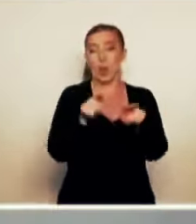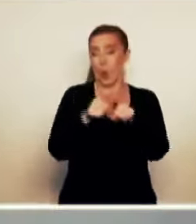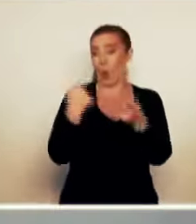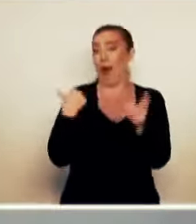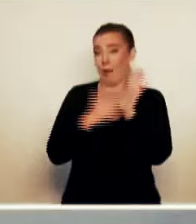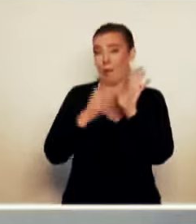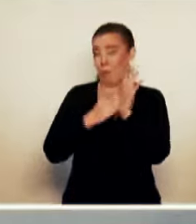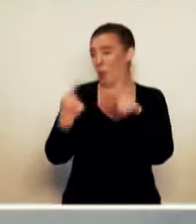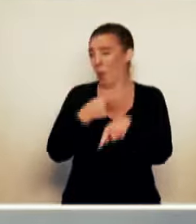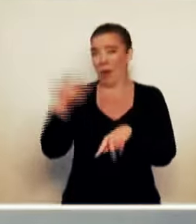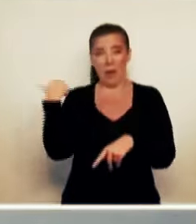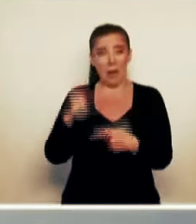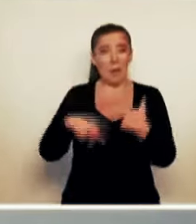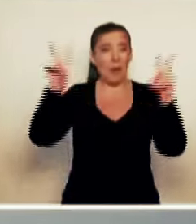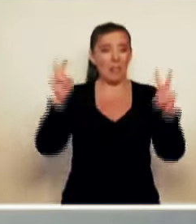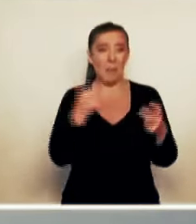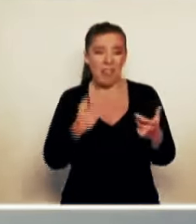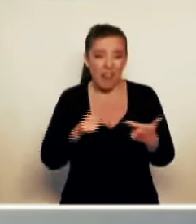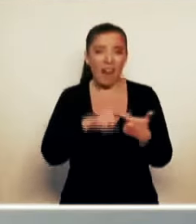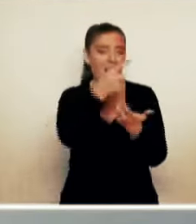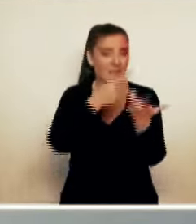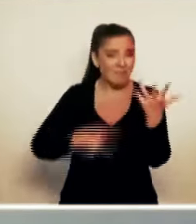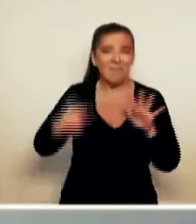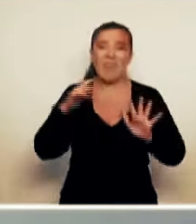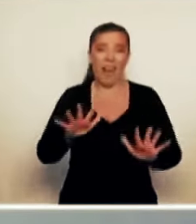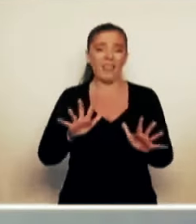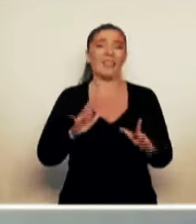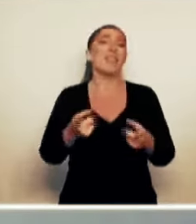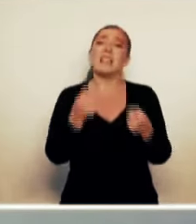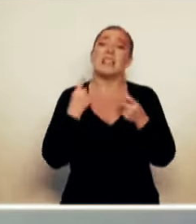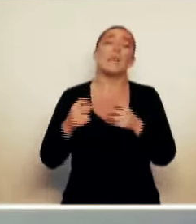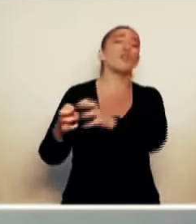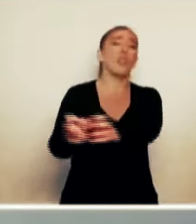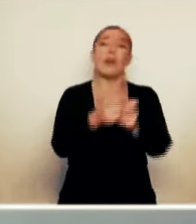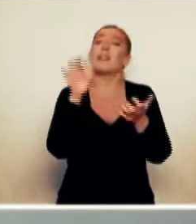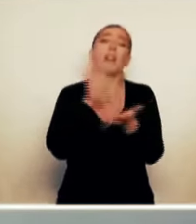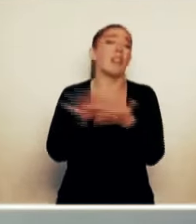esta prueba, como pasa con el tema de la energía. Es necesario